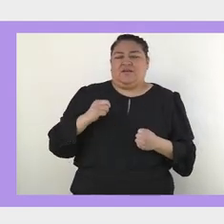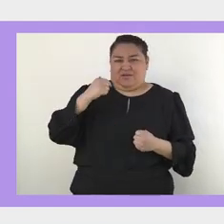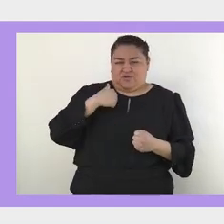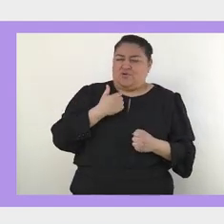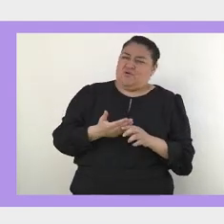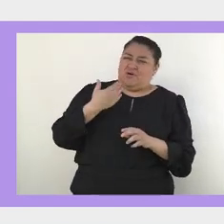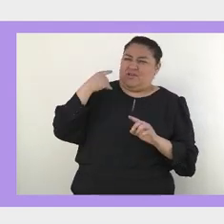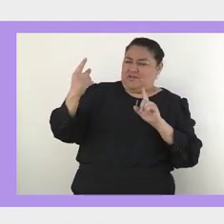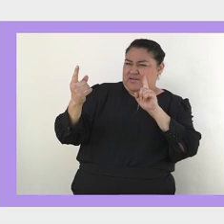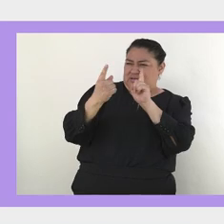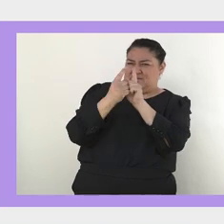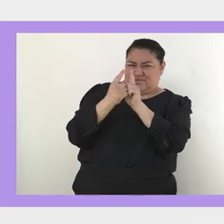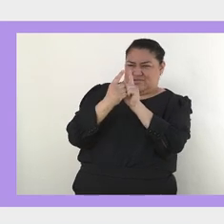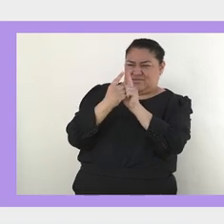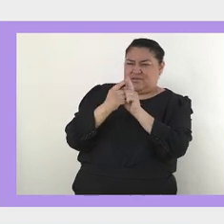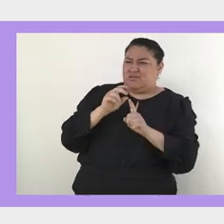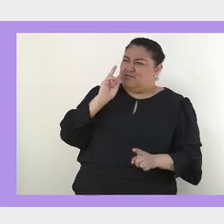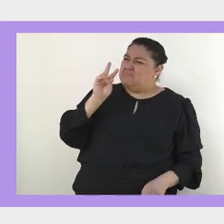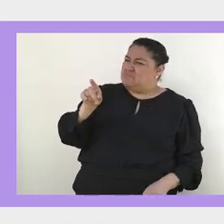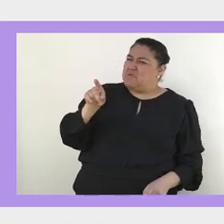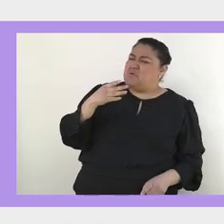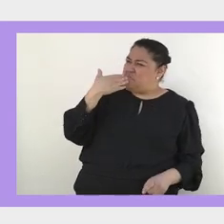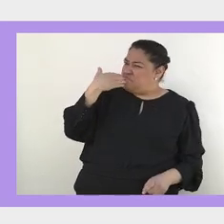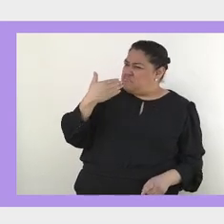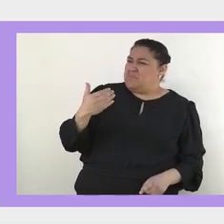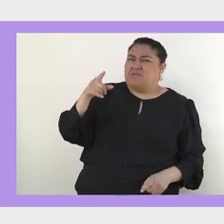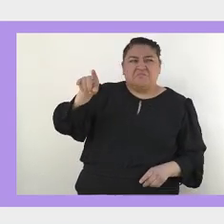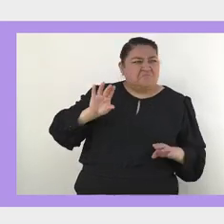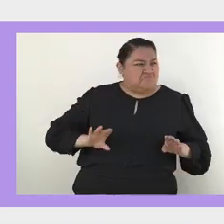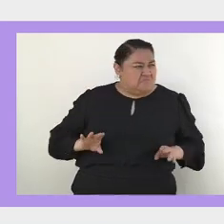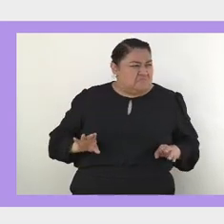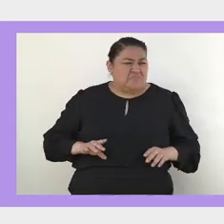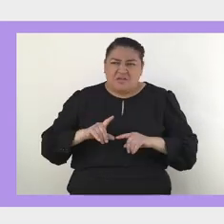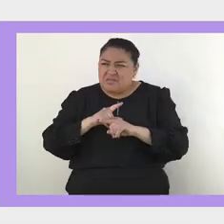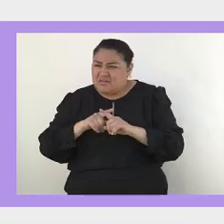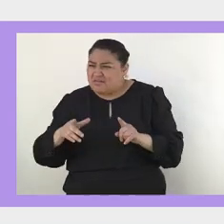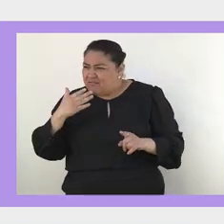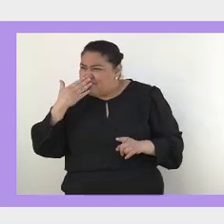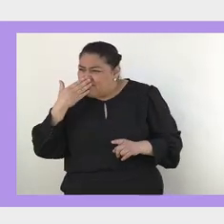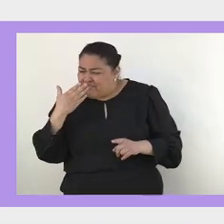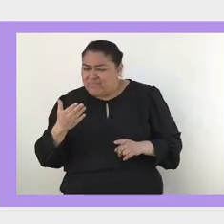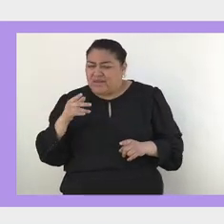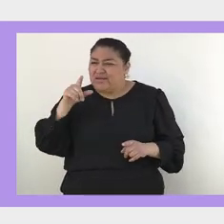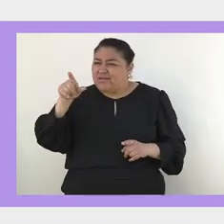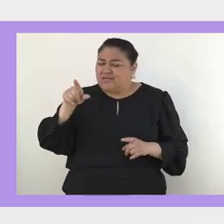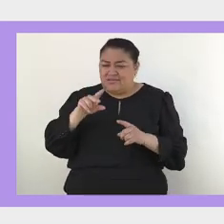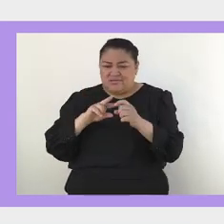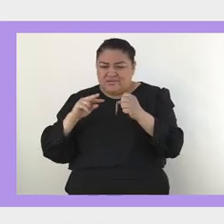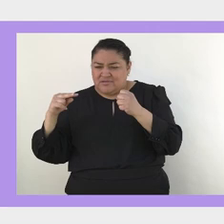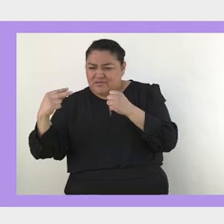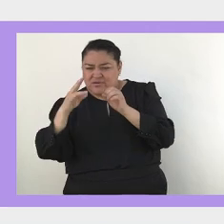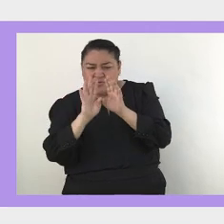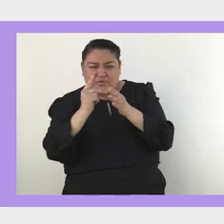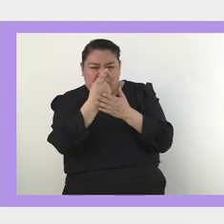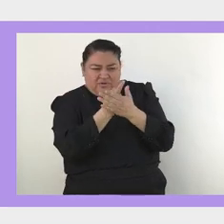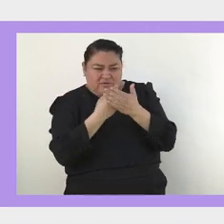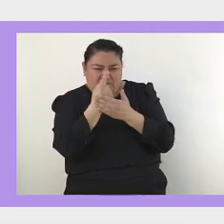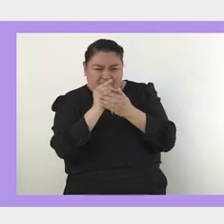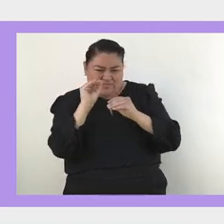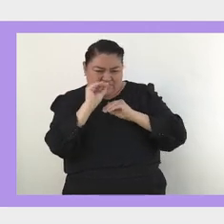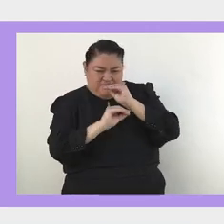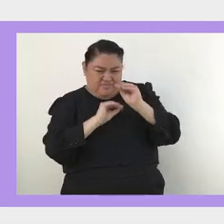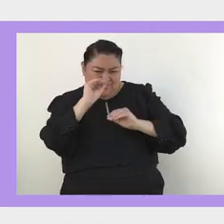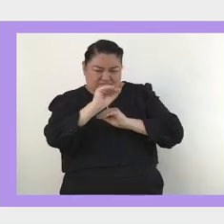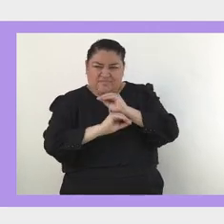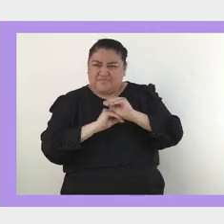conocí vi lo bien que lo hacías lo diferente como metías la parte del diseño en todos tus post